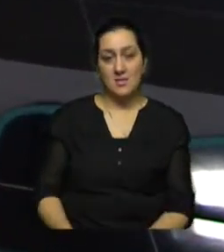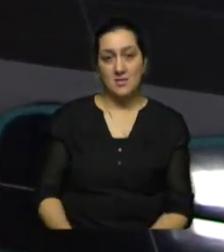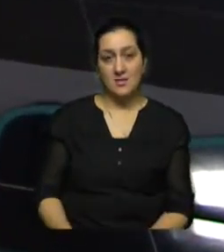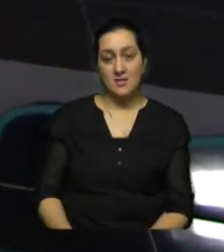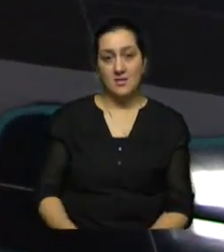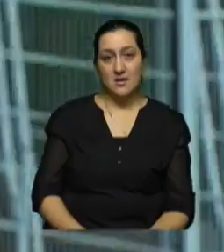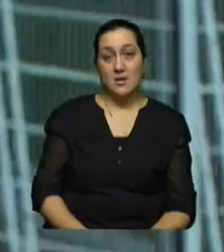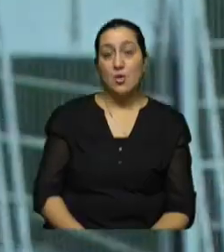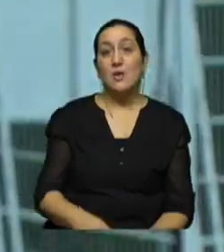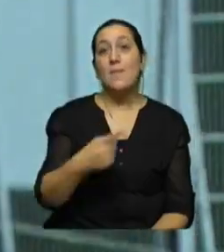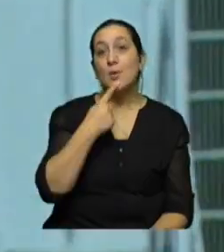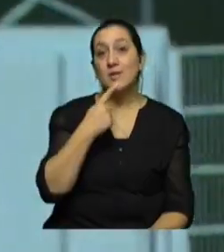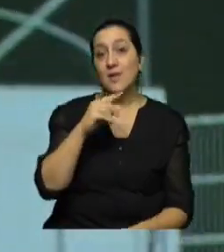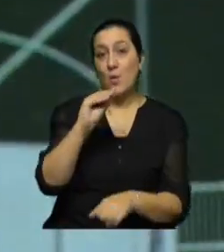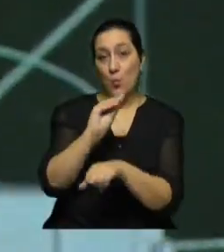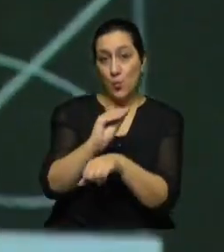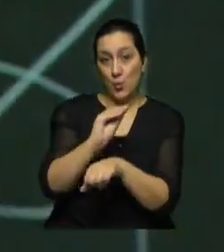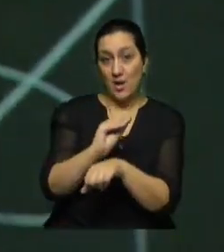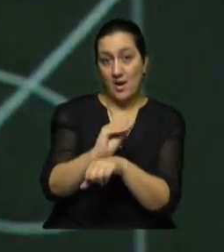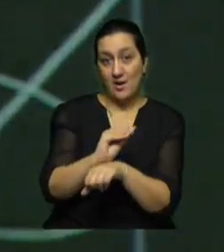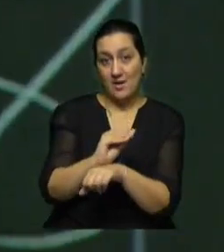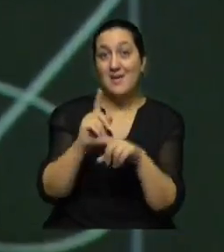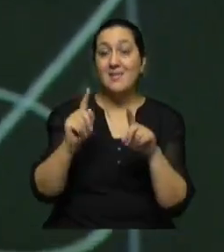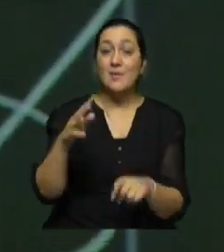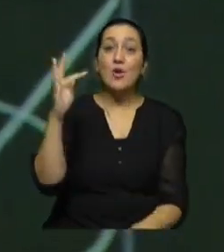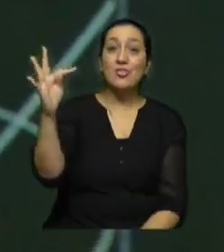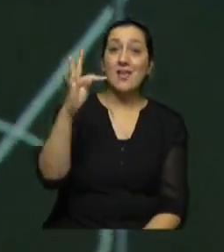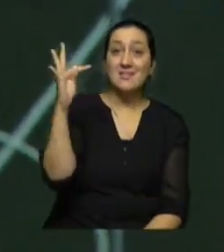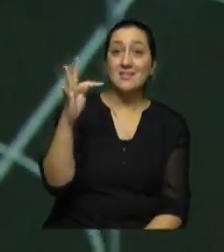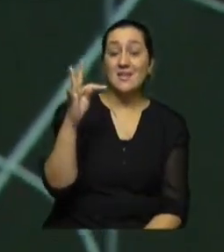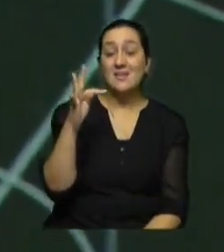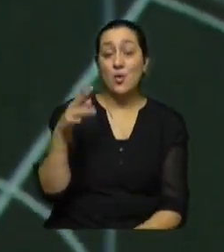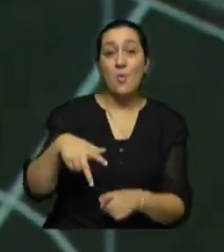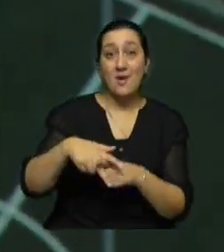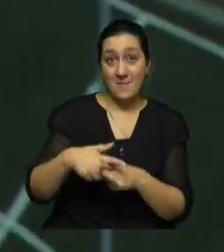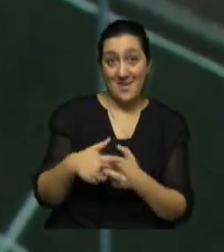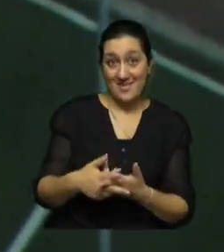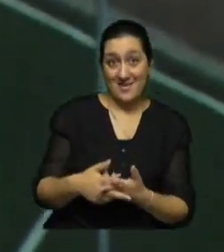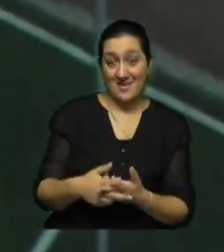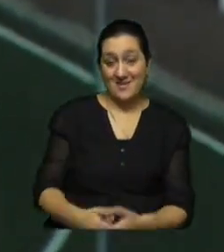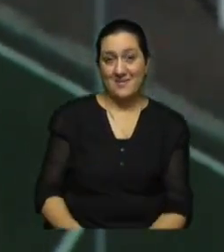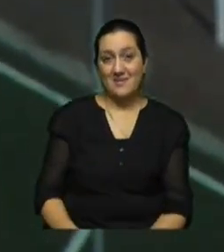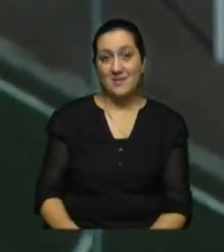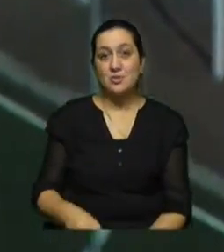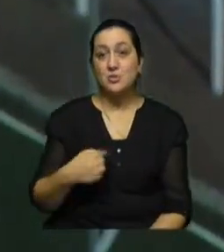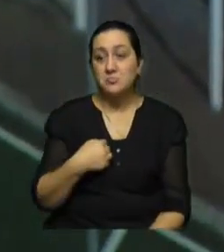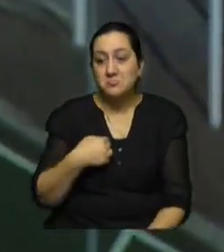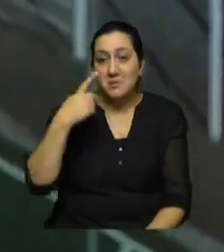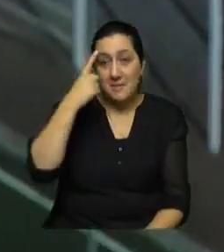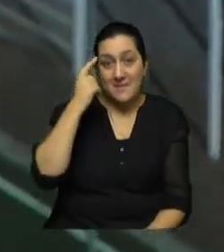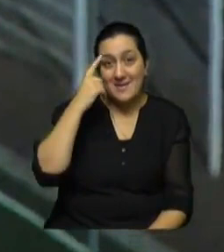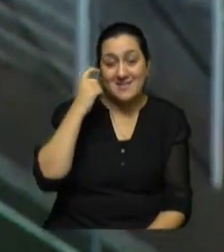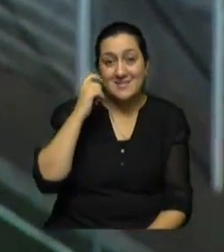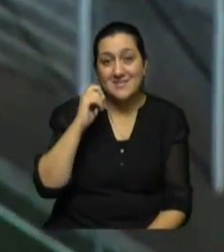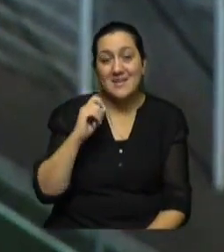de alguna manera, la política cultural y los talleres como herramienta para llegar al territorio. Yo tengo una experiencia como muy,